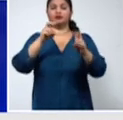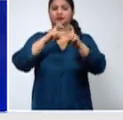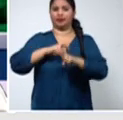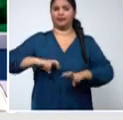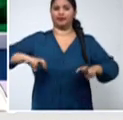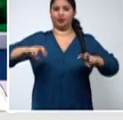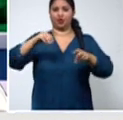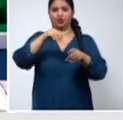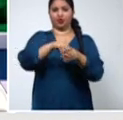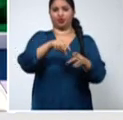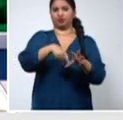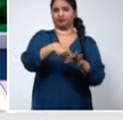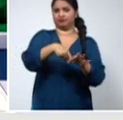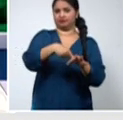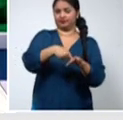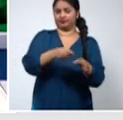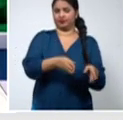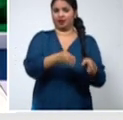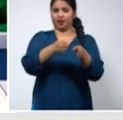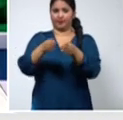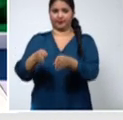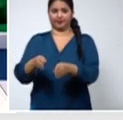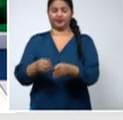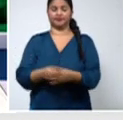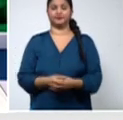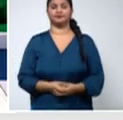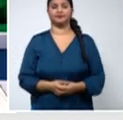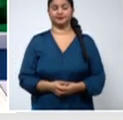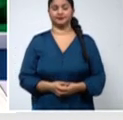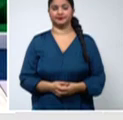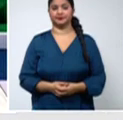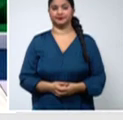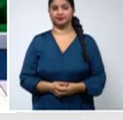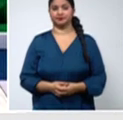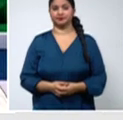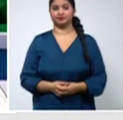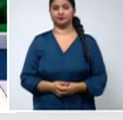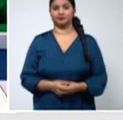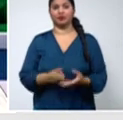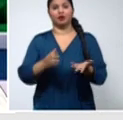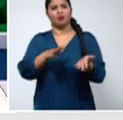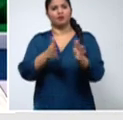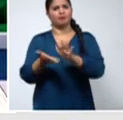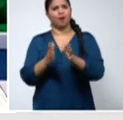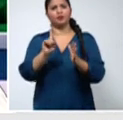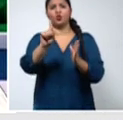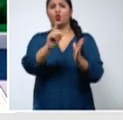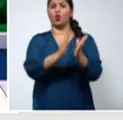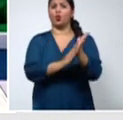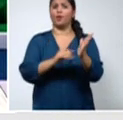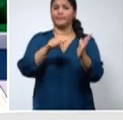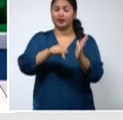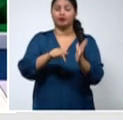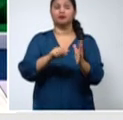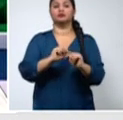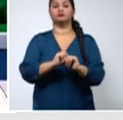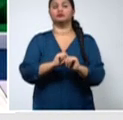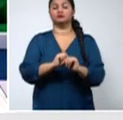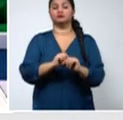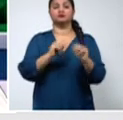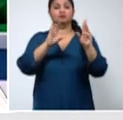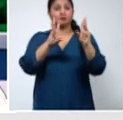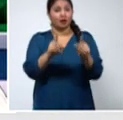Como ocurre hace más de 40 días, más de un mes, el mayor por ciento